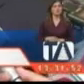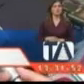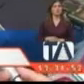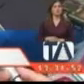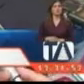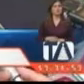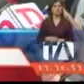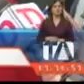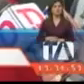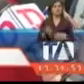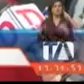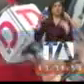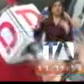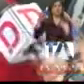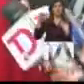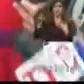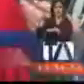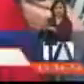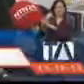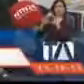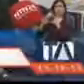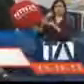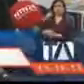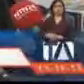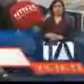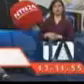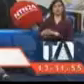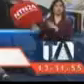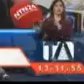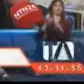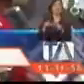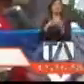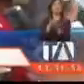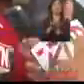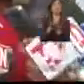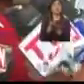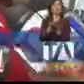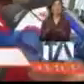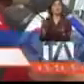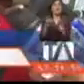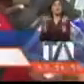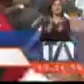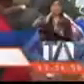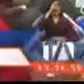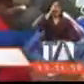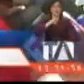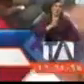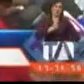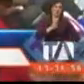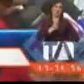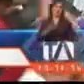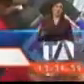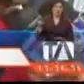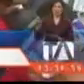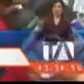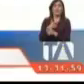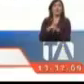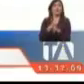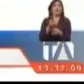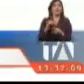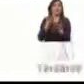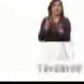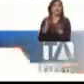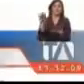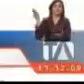sujeto de un juicio político. Mientras hay quienes exigen su salida de la Supercom. Por dignidad, porque usted ha matado la libertad de expresión.